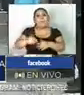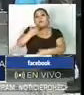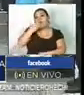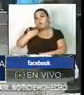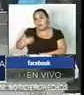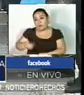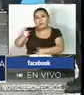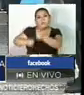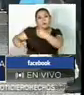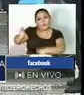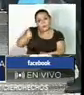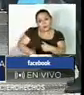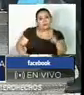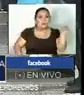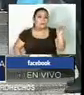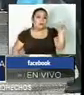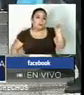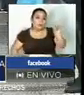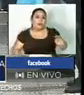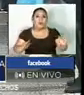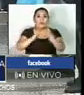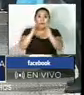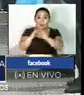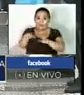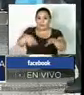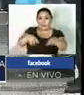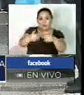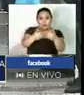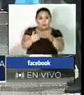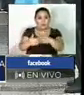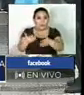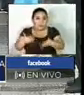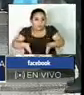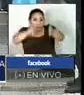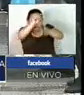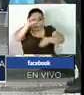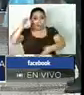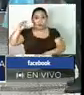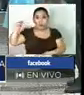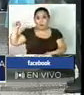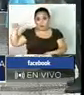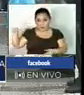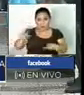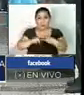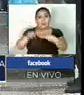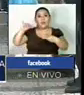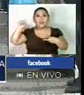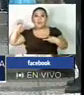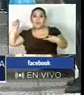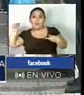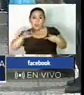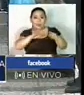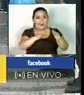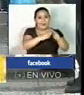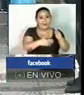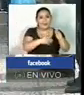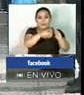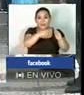San Vicente y San Salvador. El proceso fue vigilado por el CONA, el ISNA y el despacho de la primera dama.